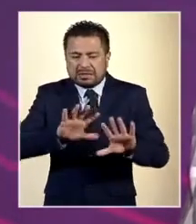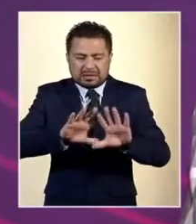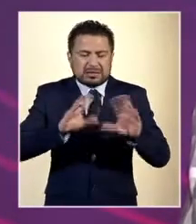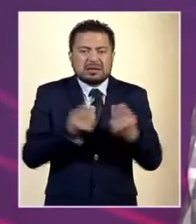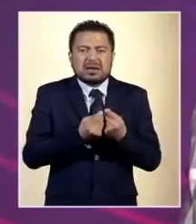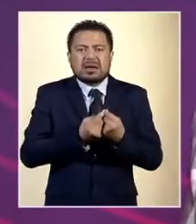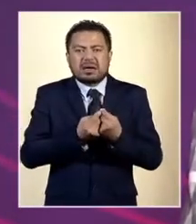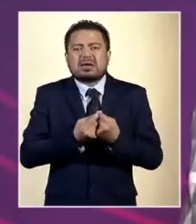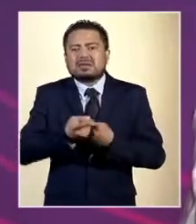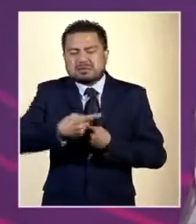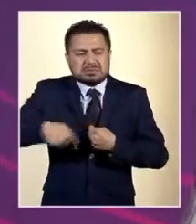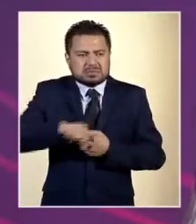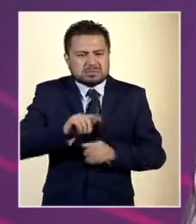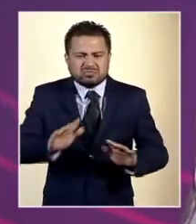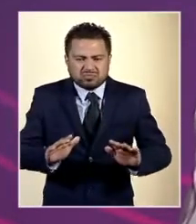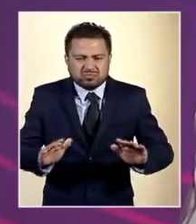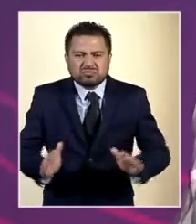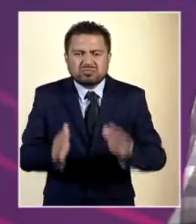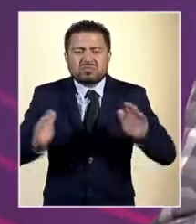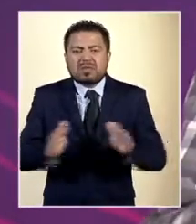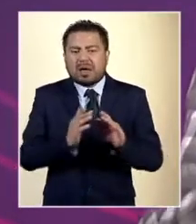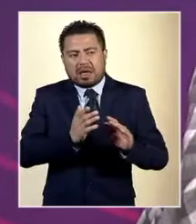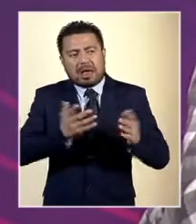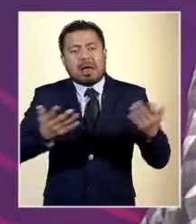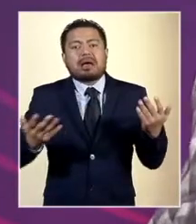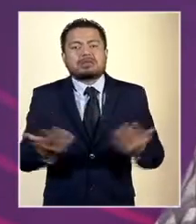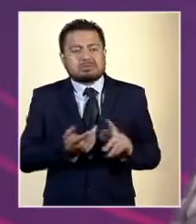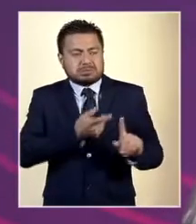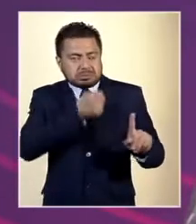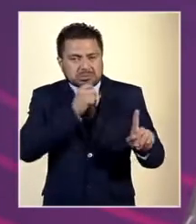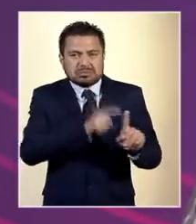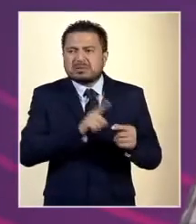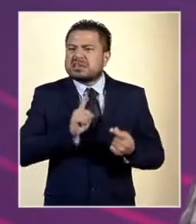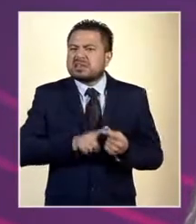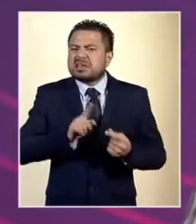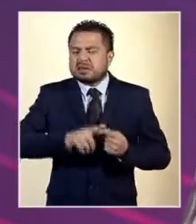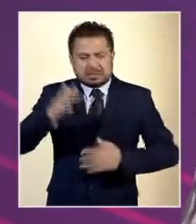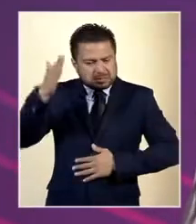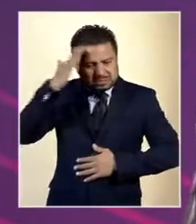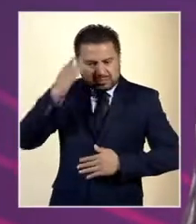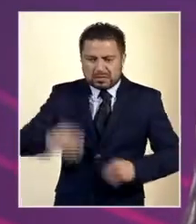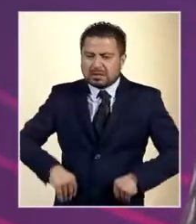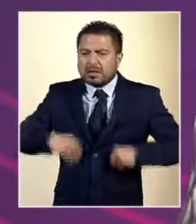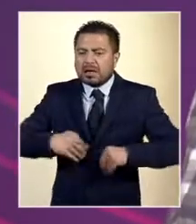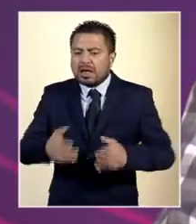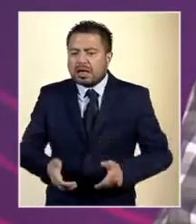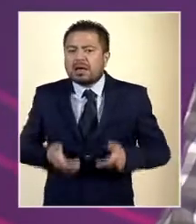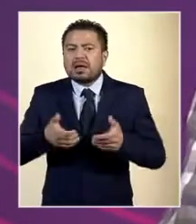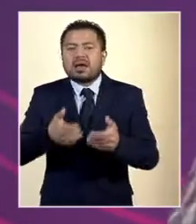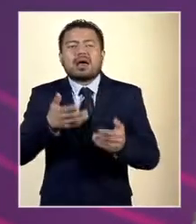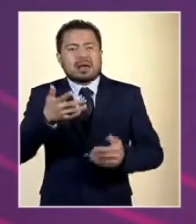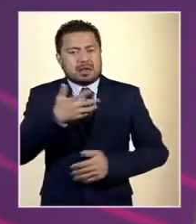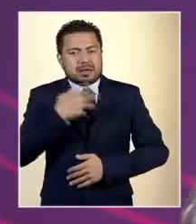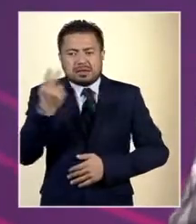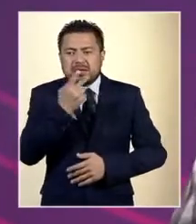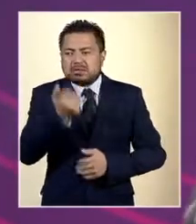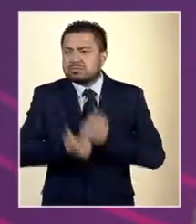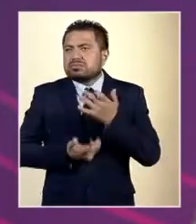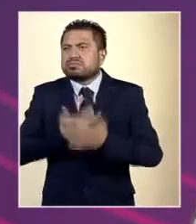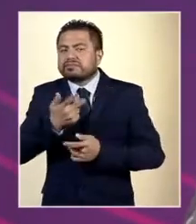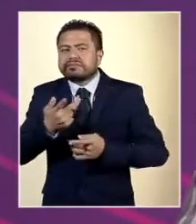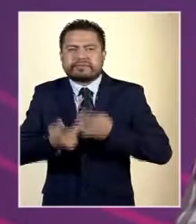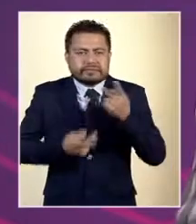de lo que hemos impulsado ha sido quienes están sobreviviendo en los espacios públicos tienen que hablar, tienen